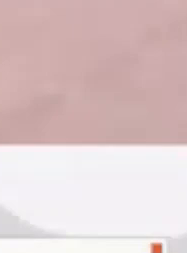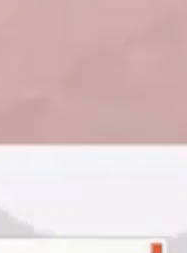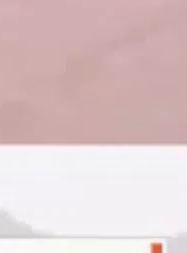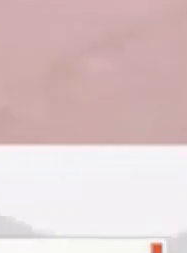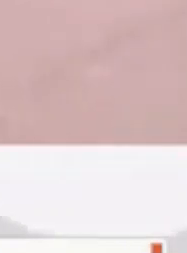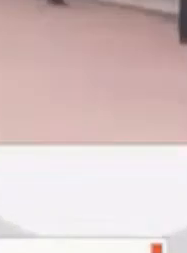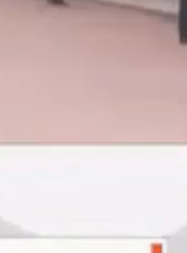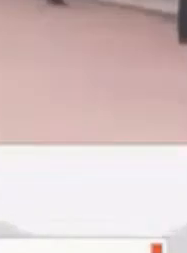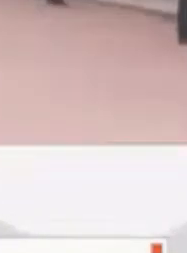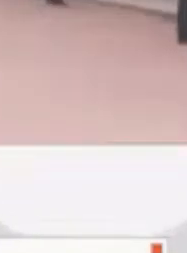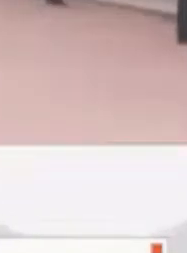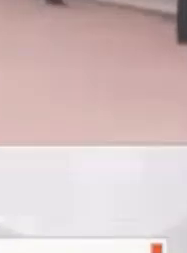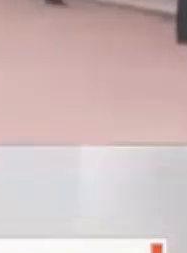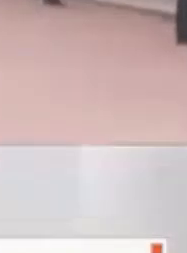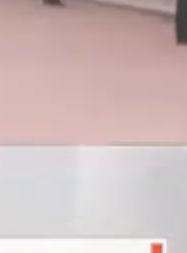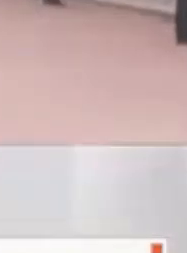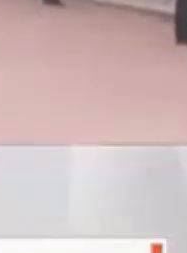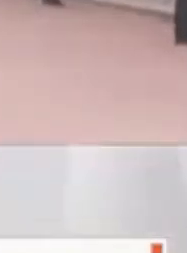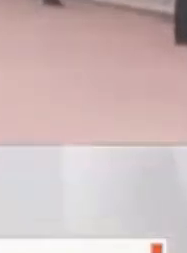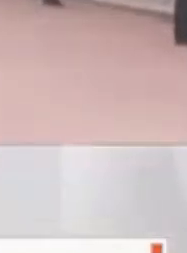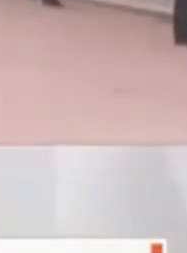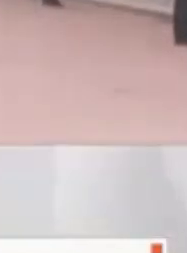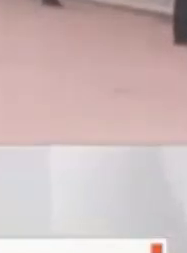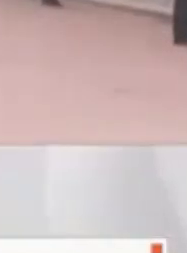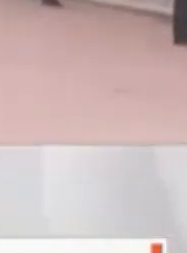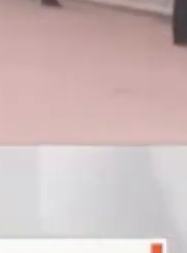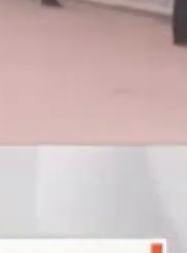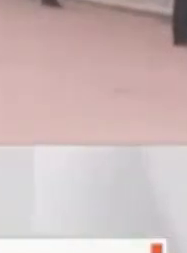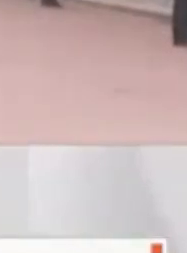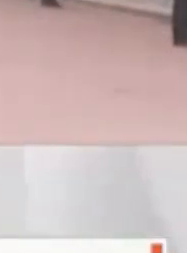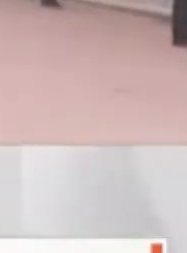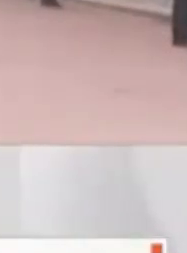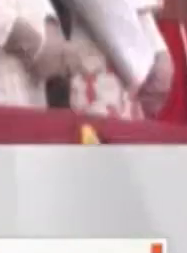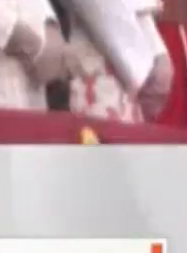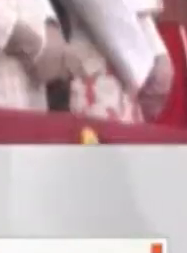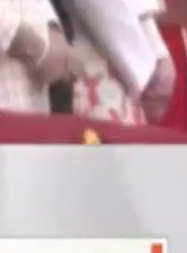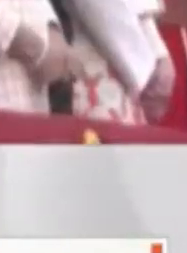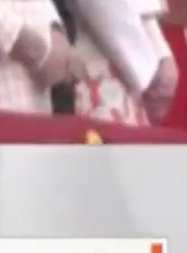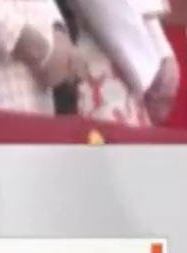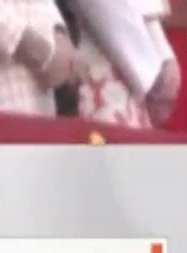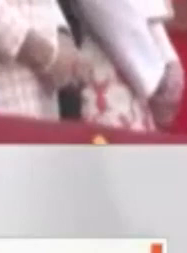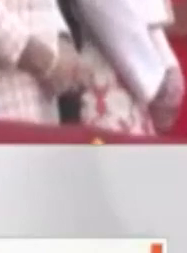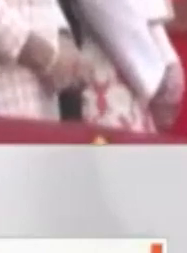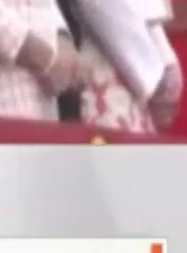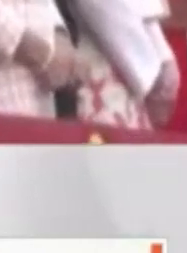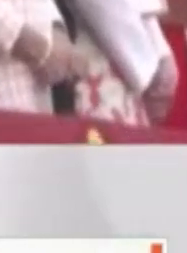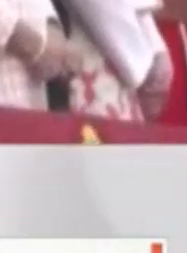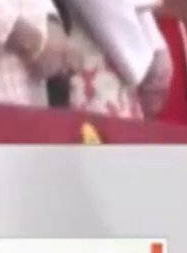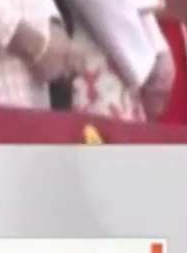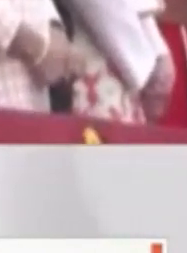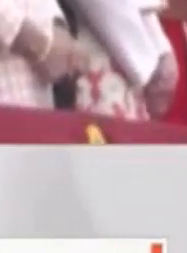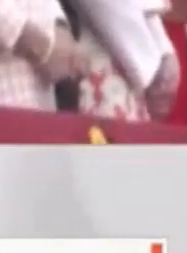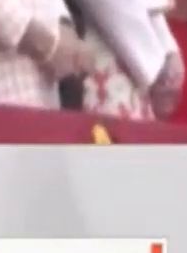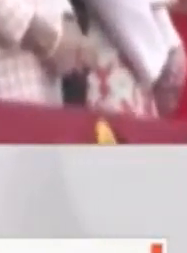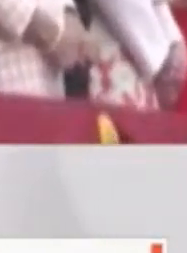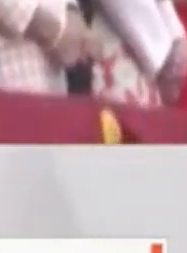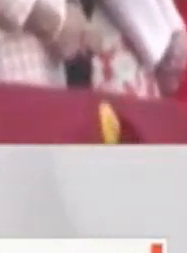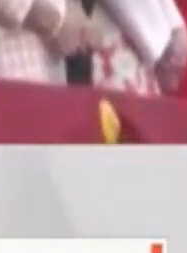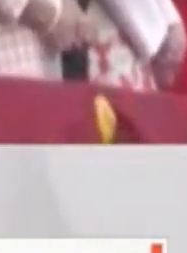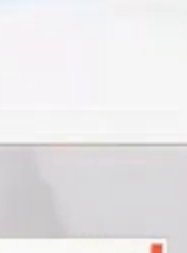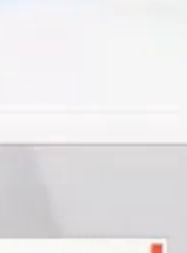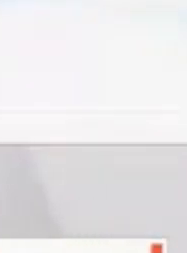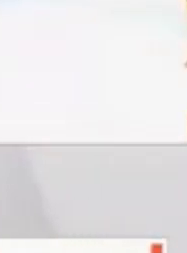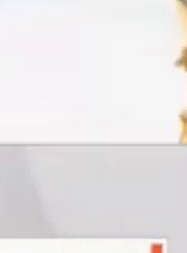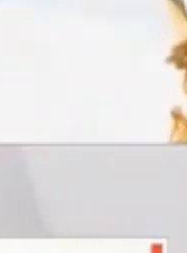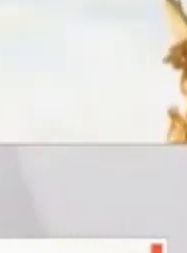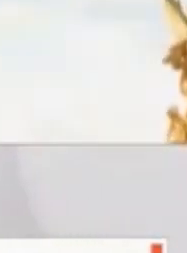cada celebración de la realeza muy feliz. Entonces, es un elemento de cohesión. La monarquía es un elemento que une